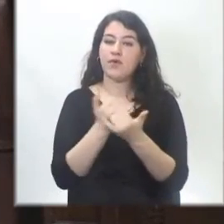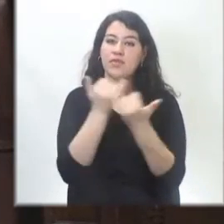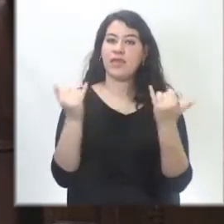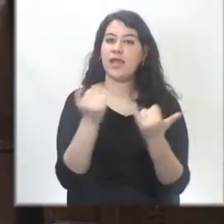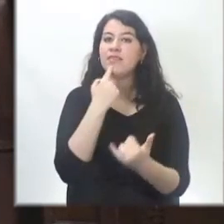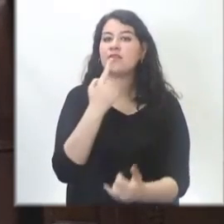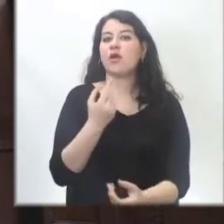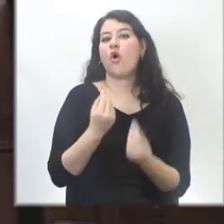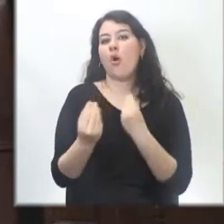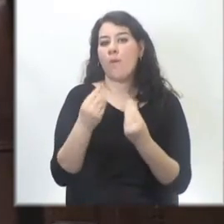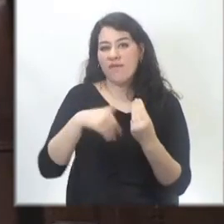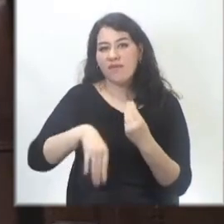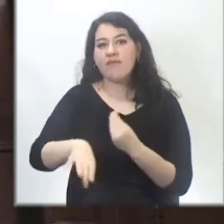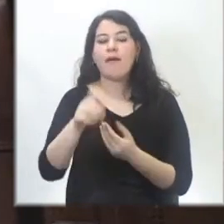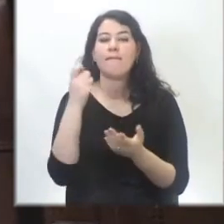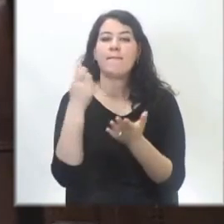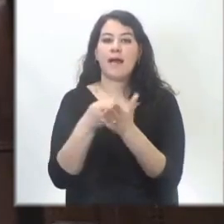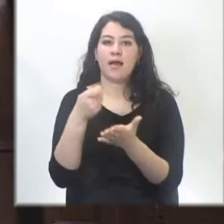dice cómo se va a pagar